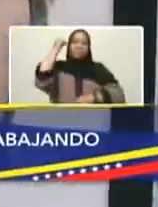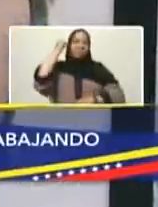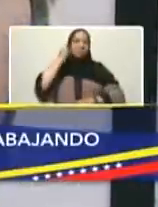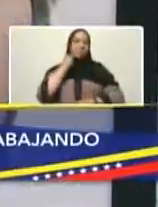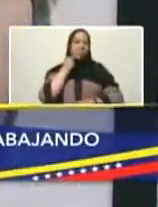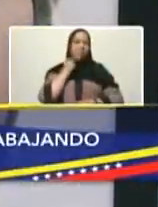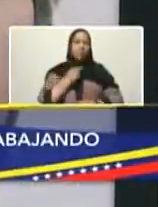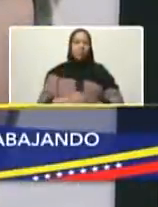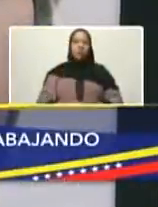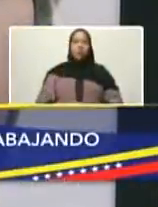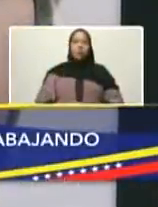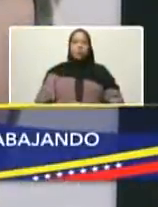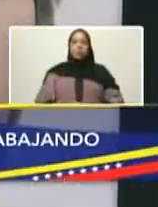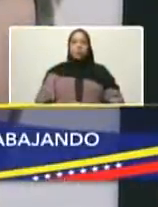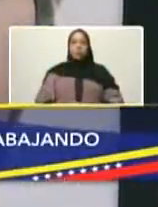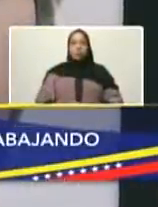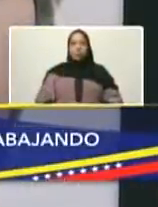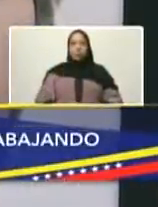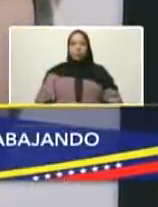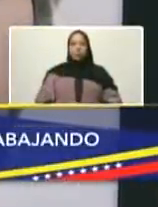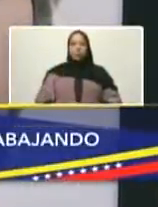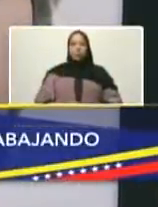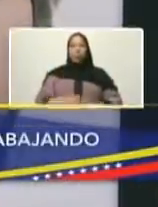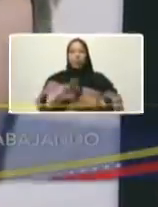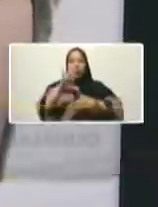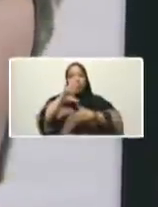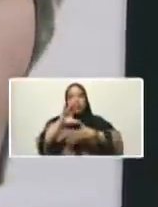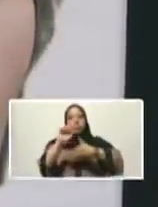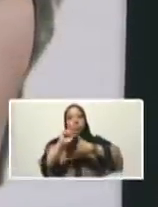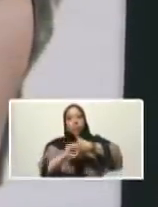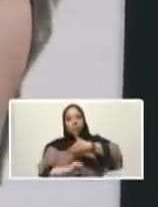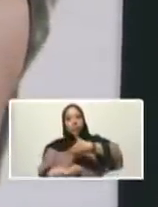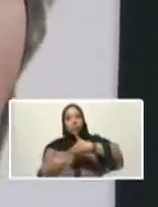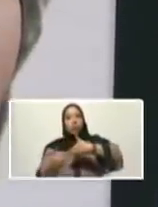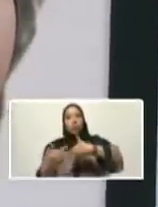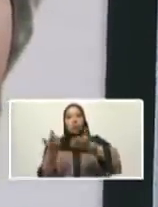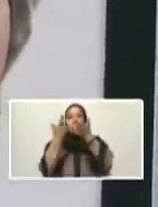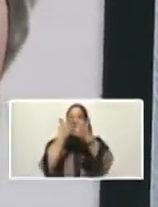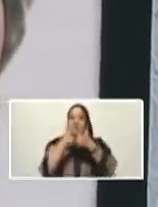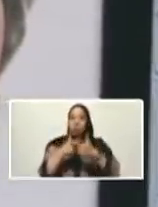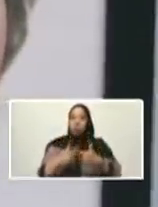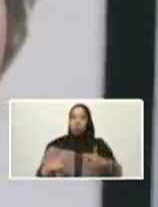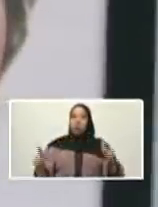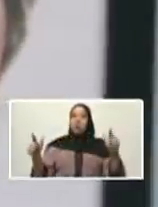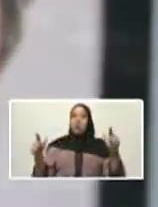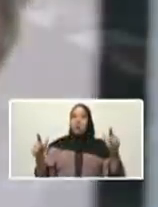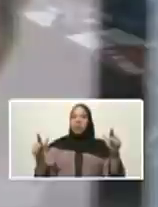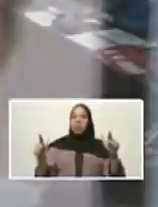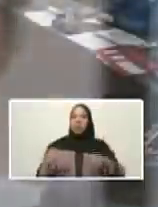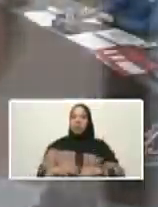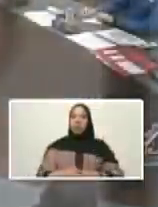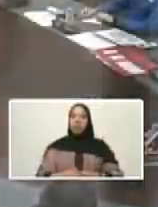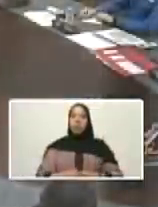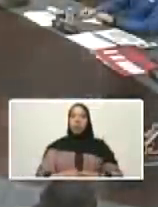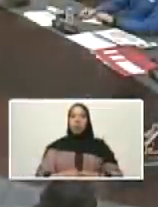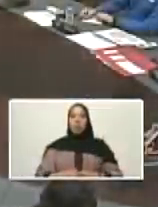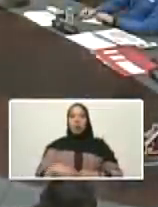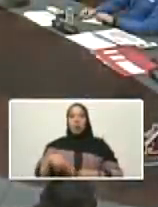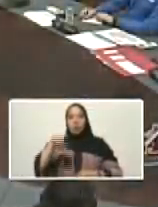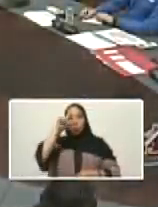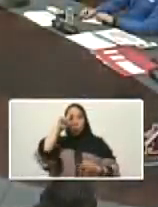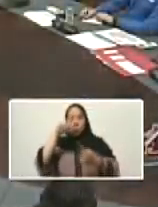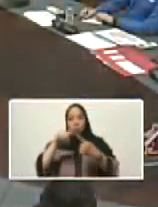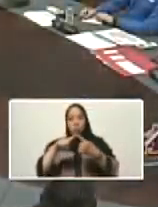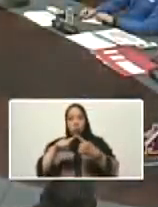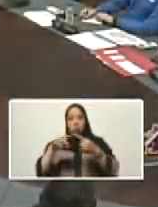el curso de la campaña del sur libertador para liberar a Sudamérica en la visión de